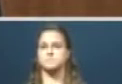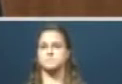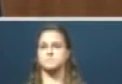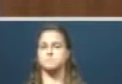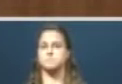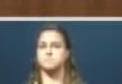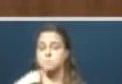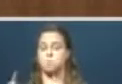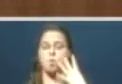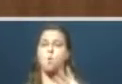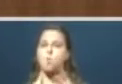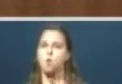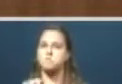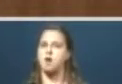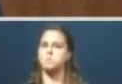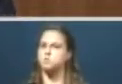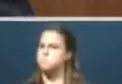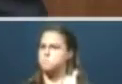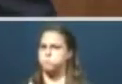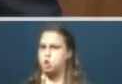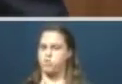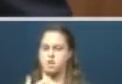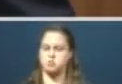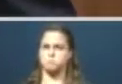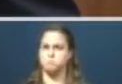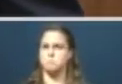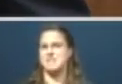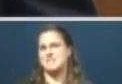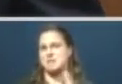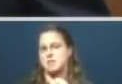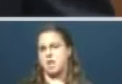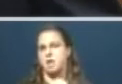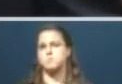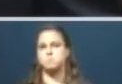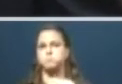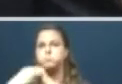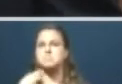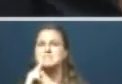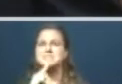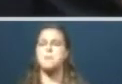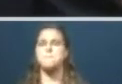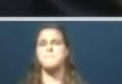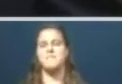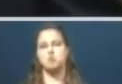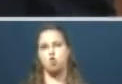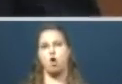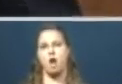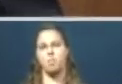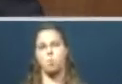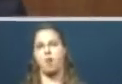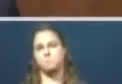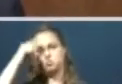un cuarto ámbito que constituye también una prioridad sectorial de nuestra nueva estrategia innovadora es el del patrimonio natural y cultural y la lengua